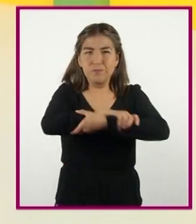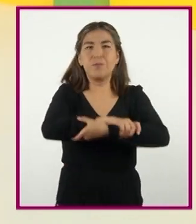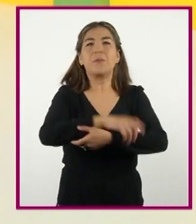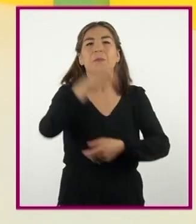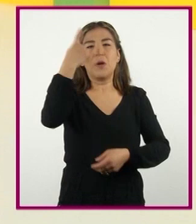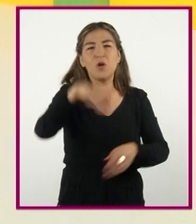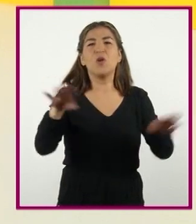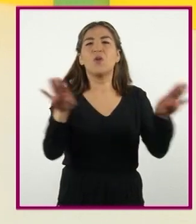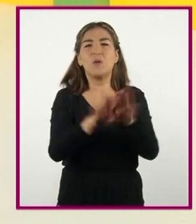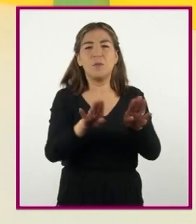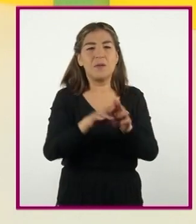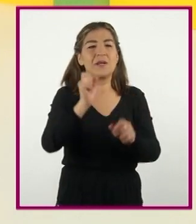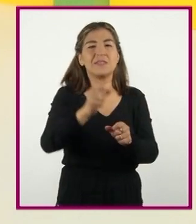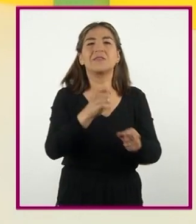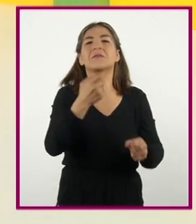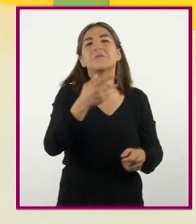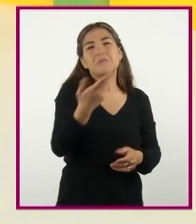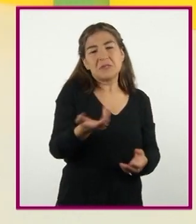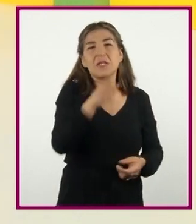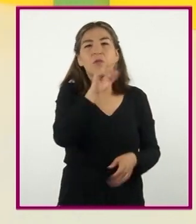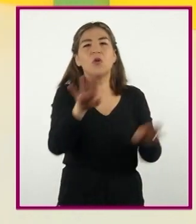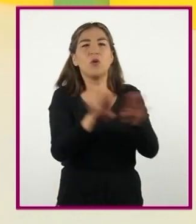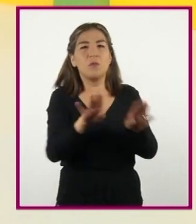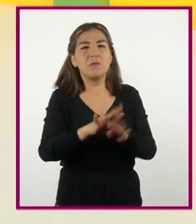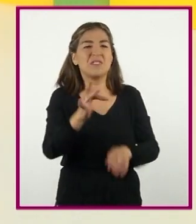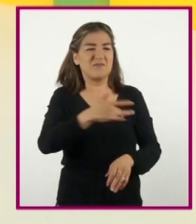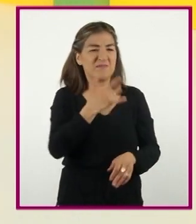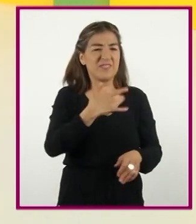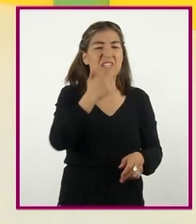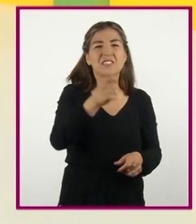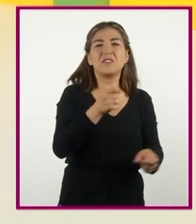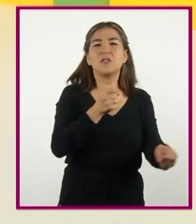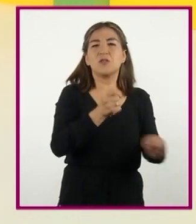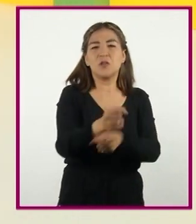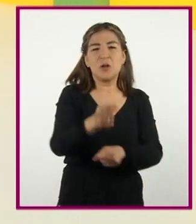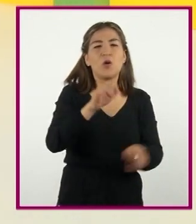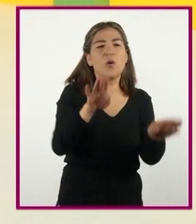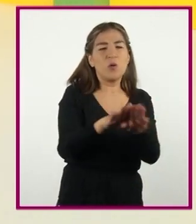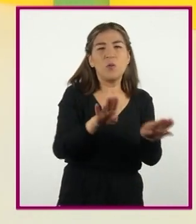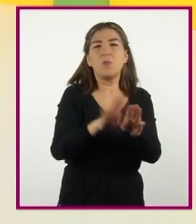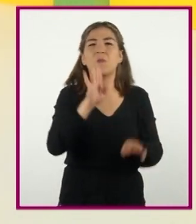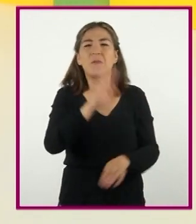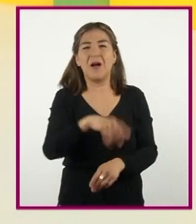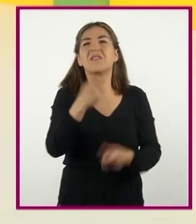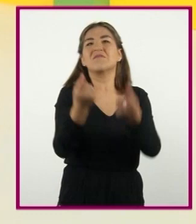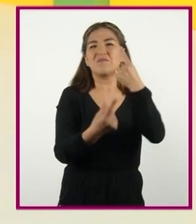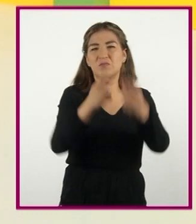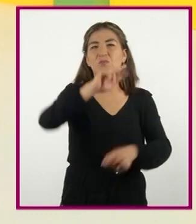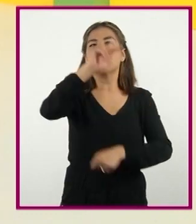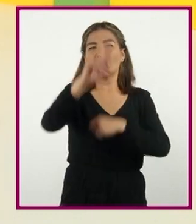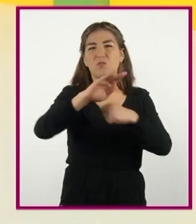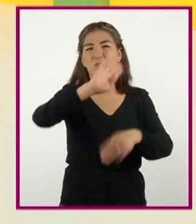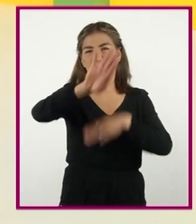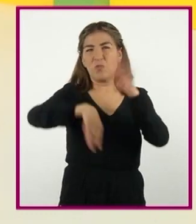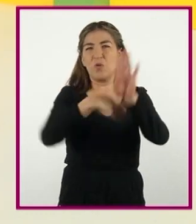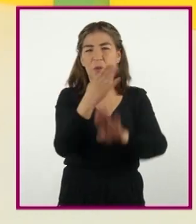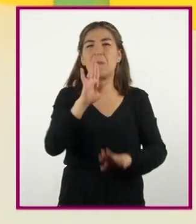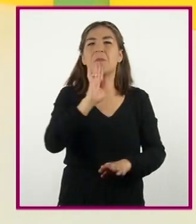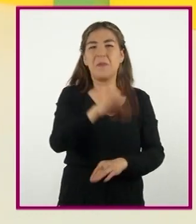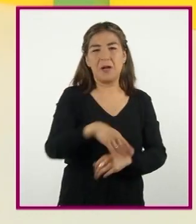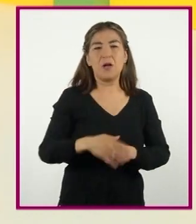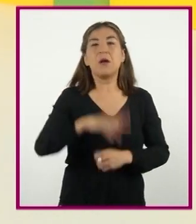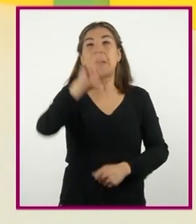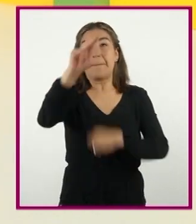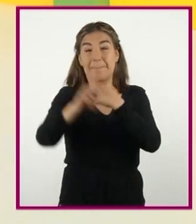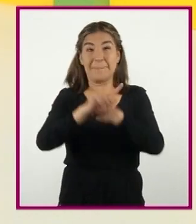prácticas de xenofobia, como el caso del antisemitismo que se presentó en varias partes del mundo, pero que en algunos países